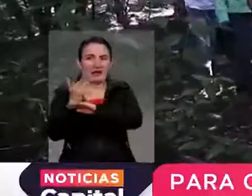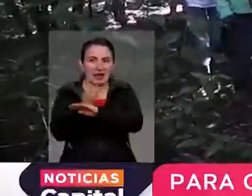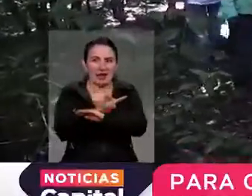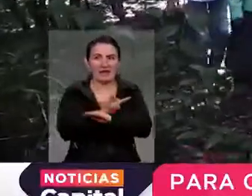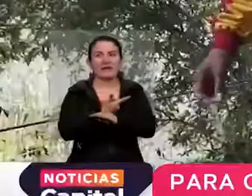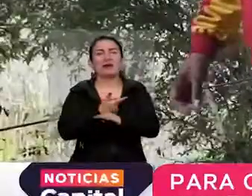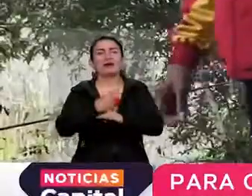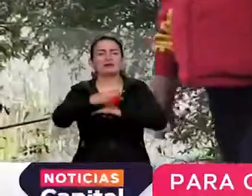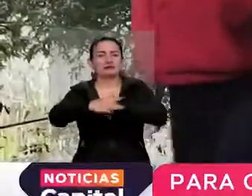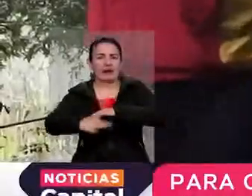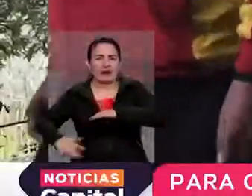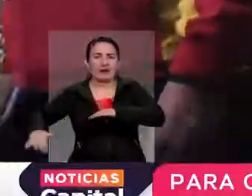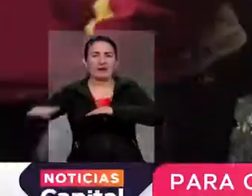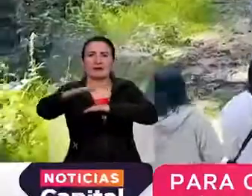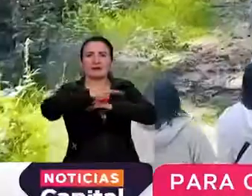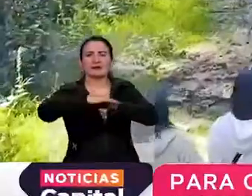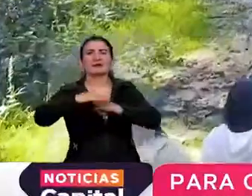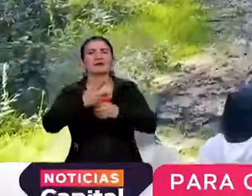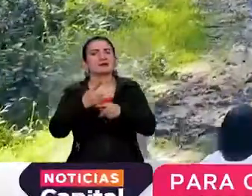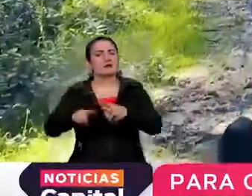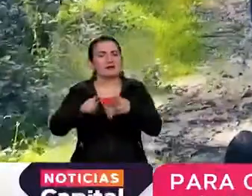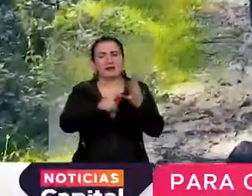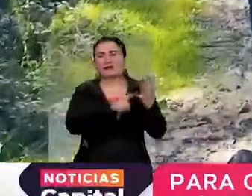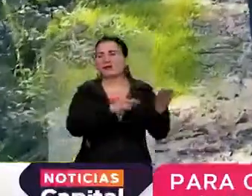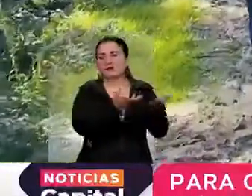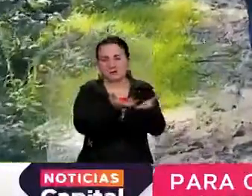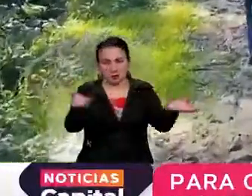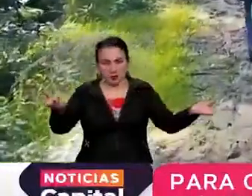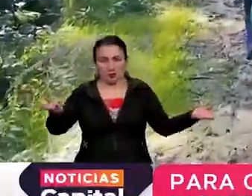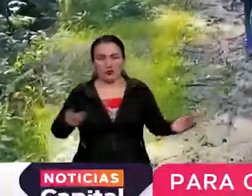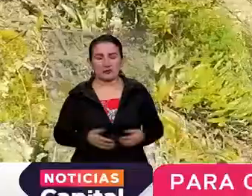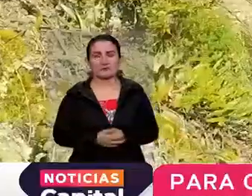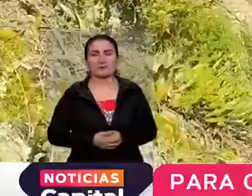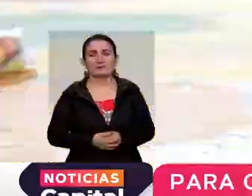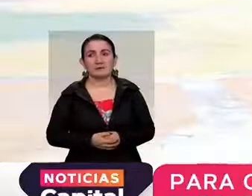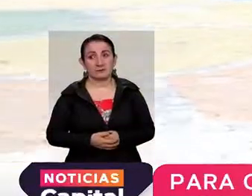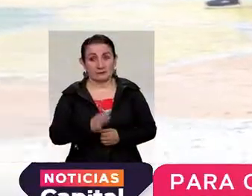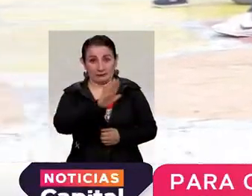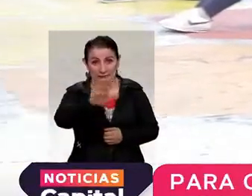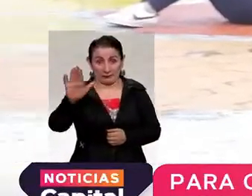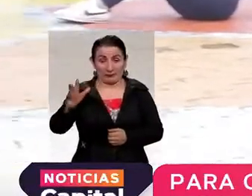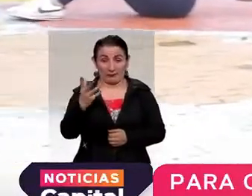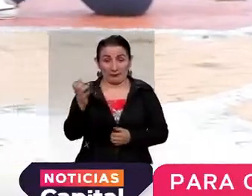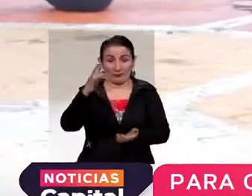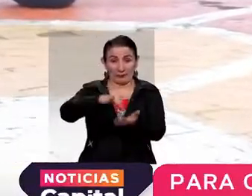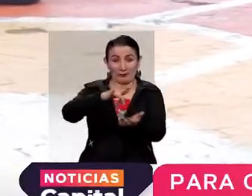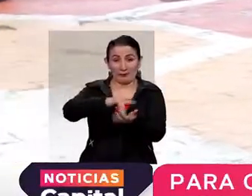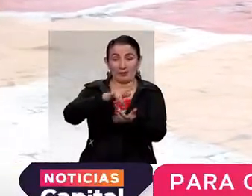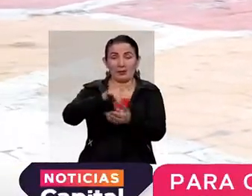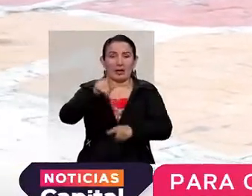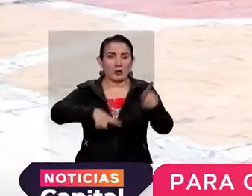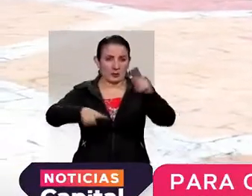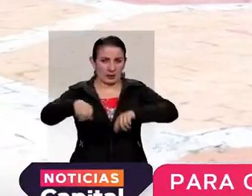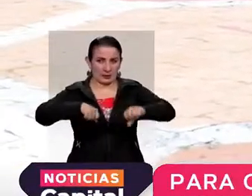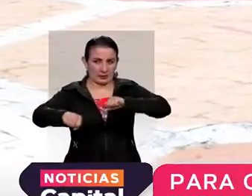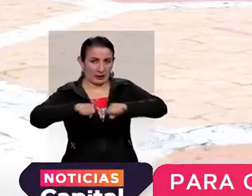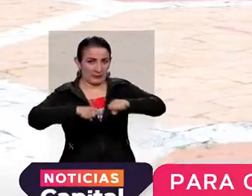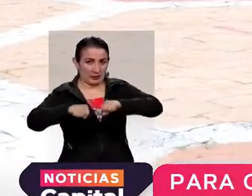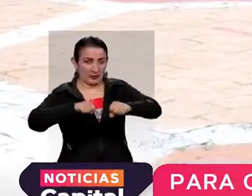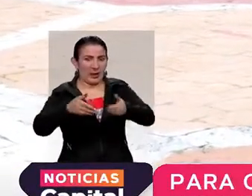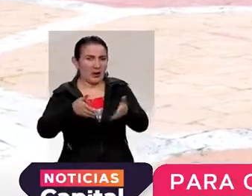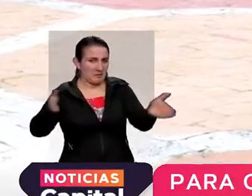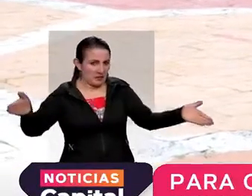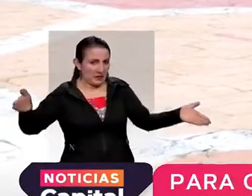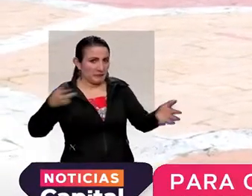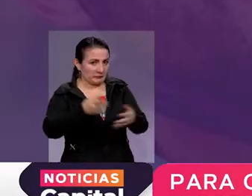de playa en la Plaza La Santa María estarán habilitados para todo público. Si usted desea participar en alguna de las actividades de la amplia